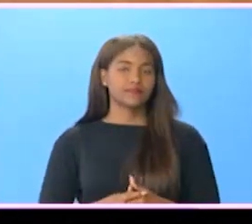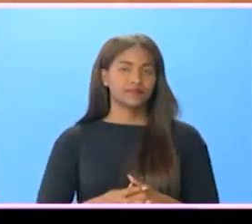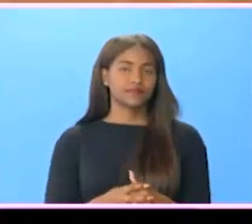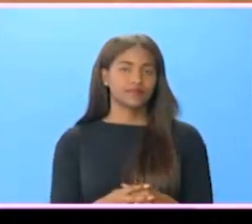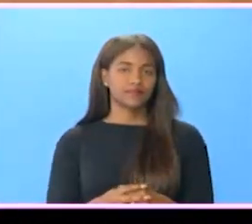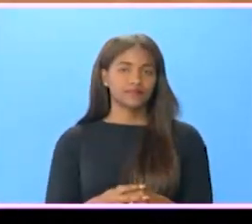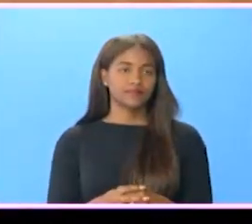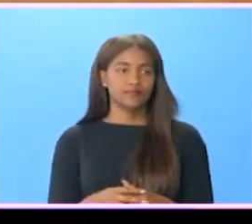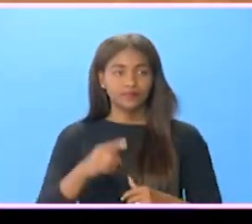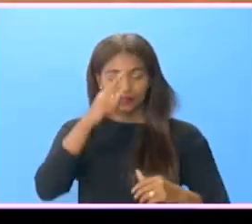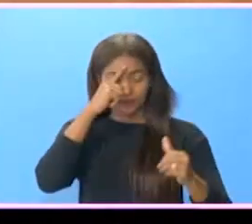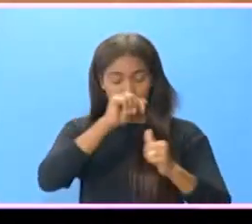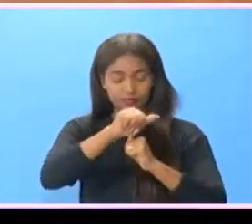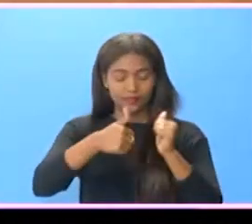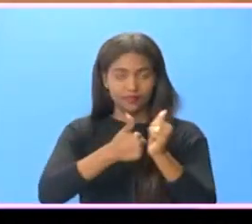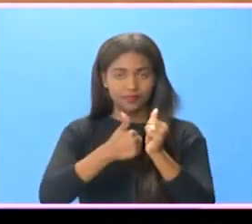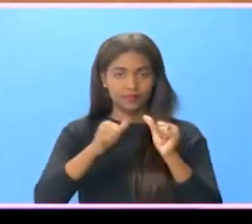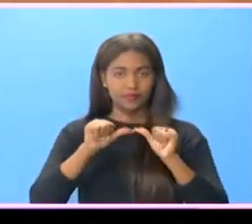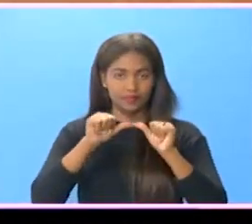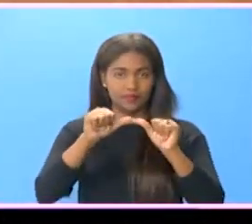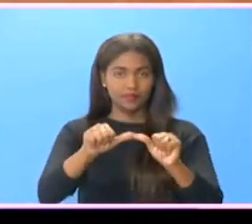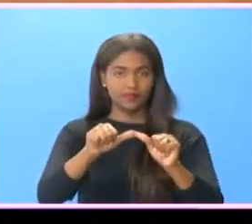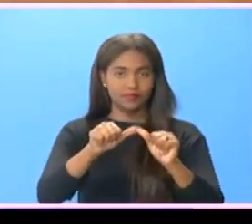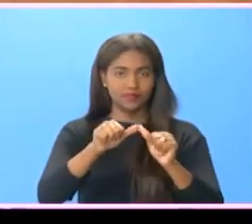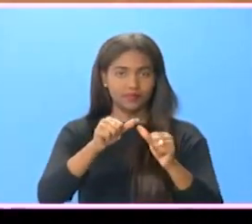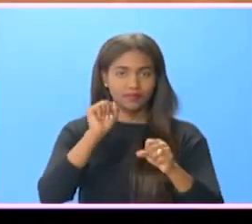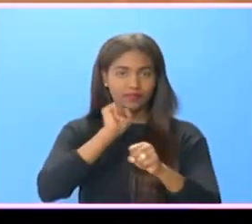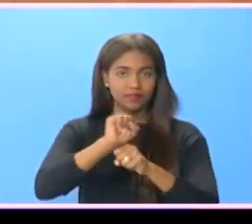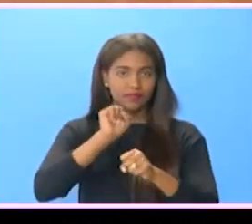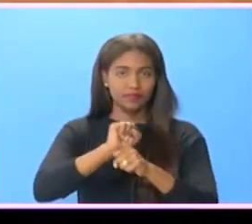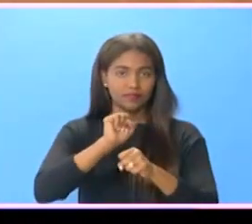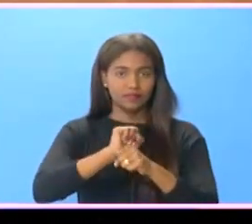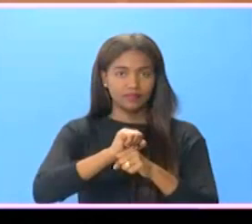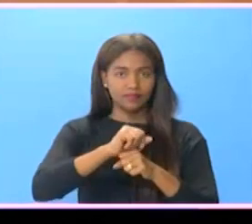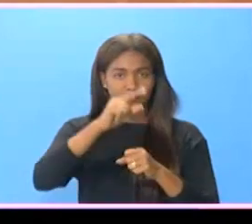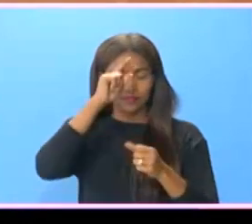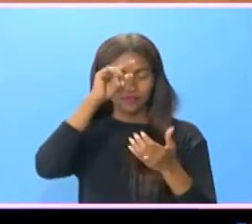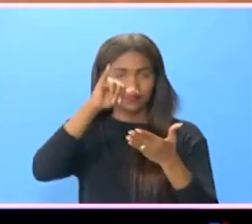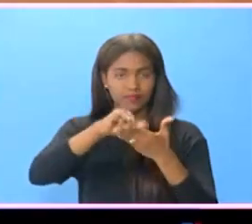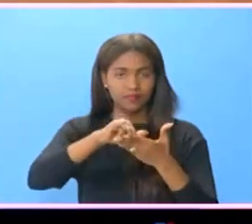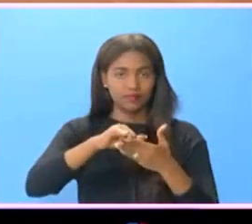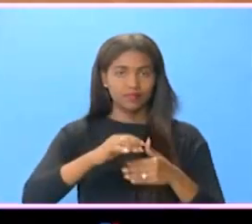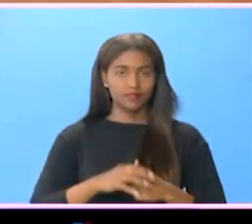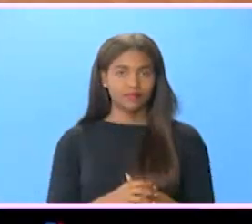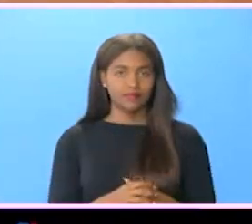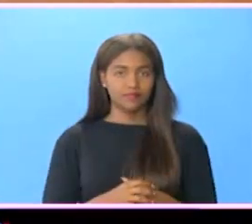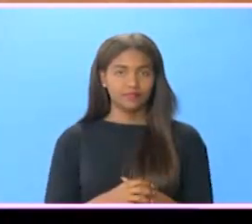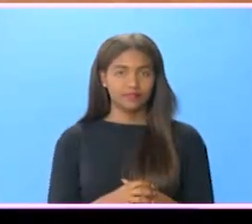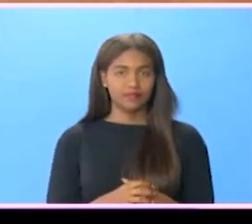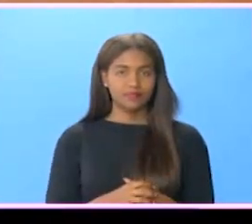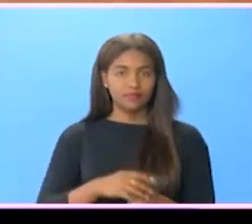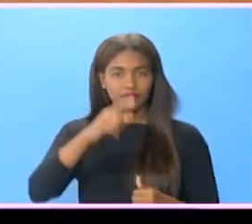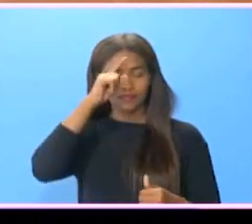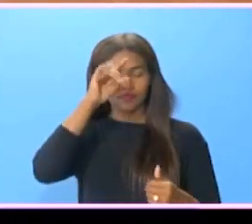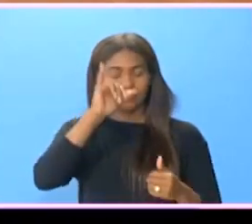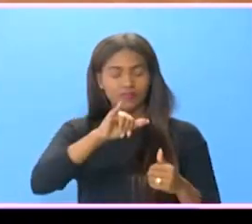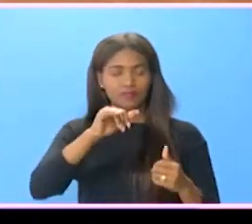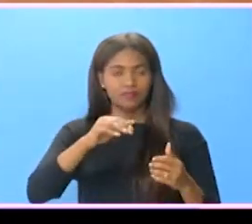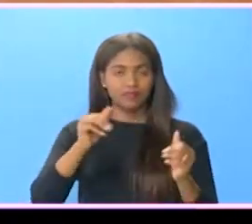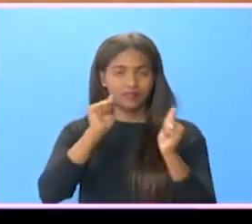Como parte del seguimiento a la operación, otros equipos de manera simultánea daban seguimiento al conductor de una jipeta que,